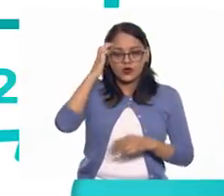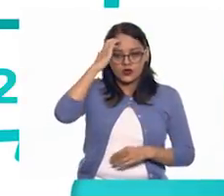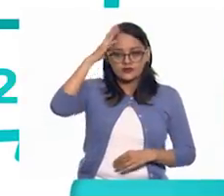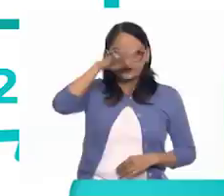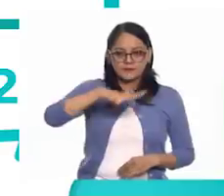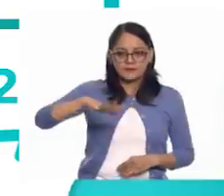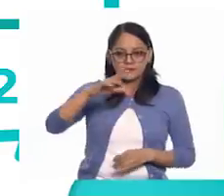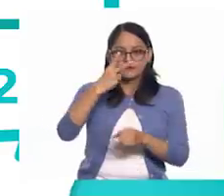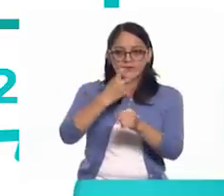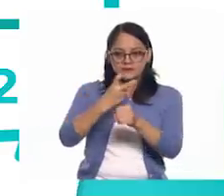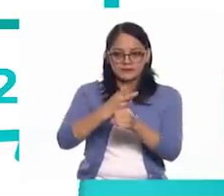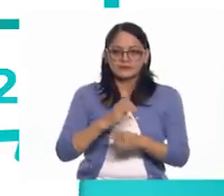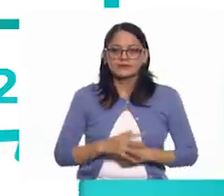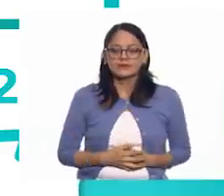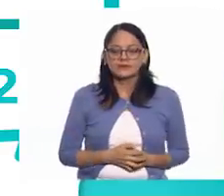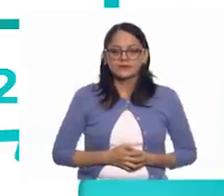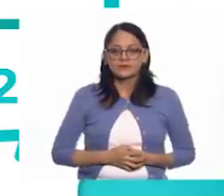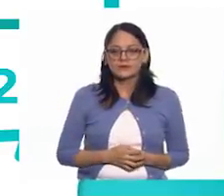grado.